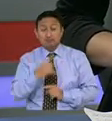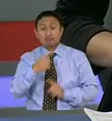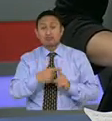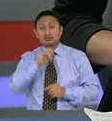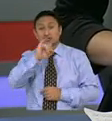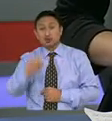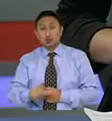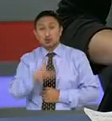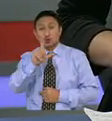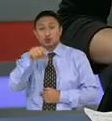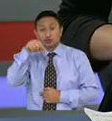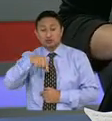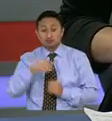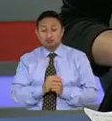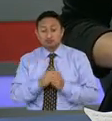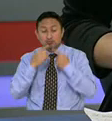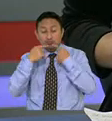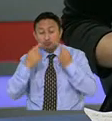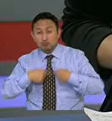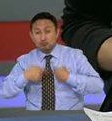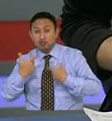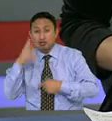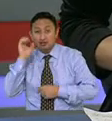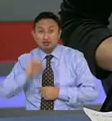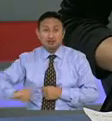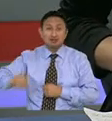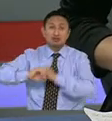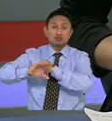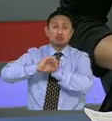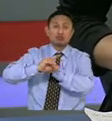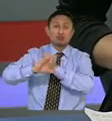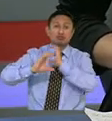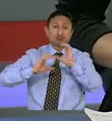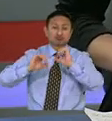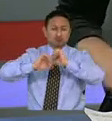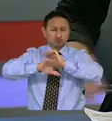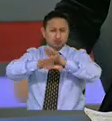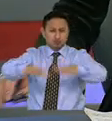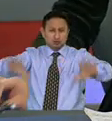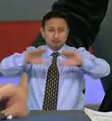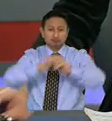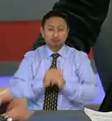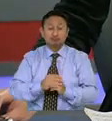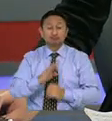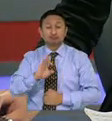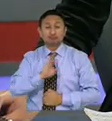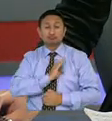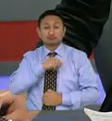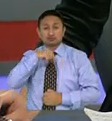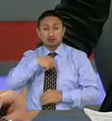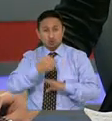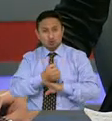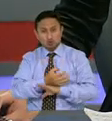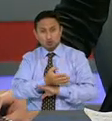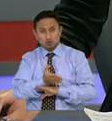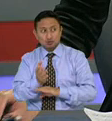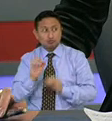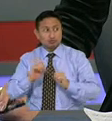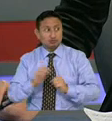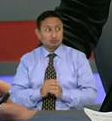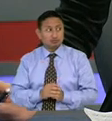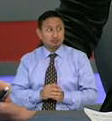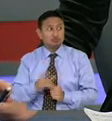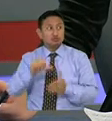julio lanzar una campaña de comunicación masiva. Expertos hacen varias recomendaciones para que